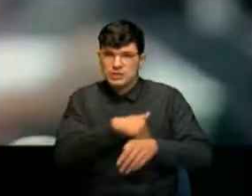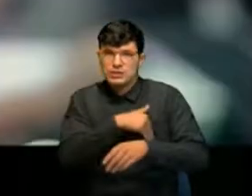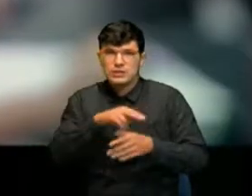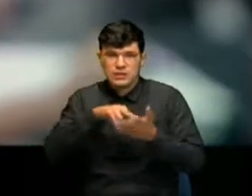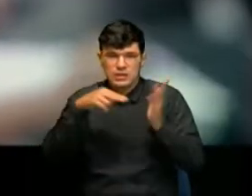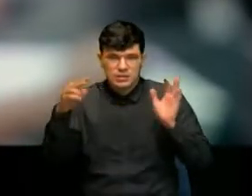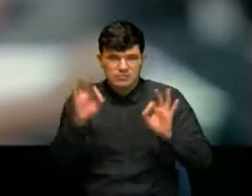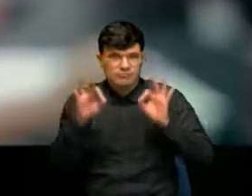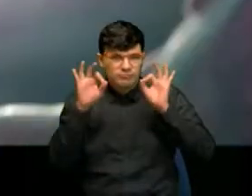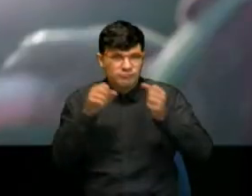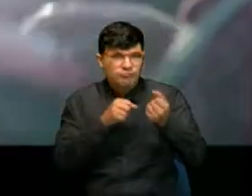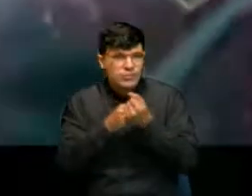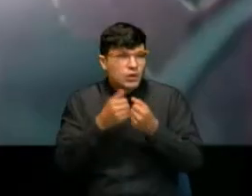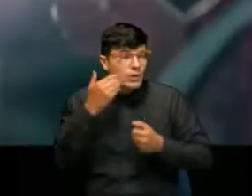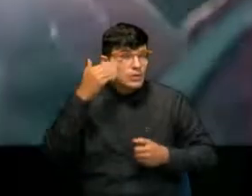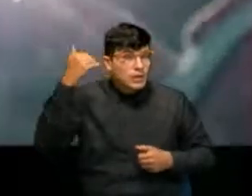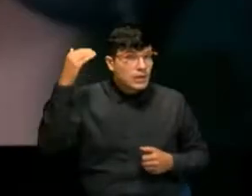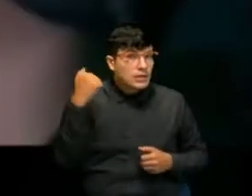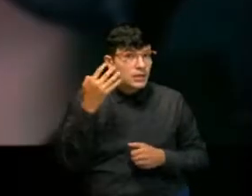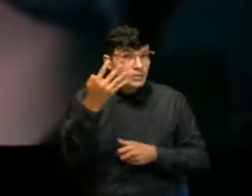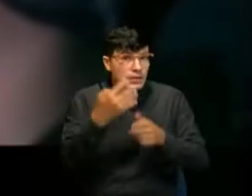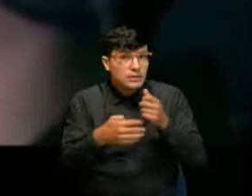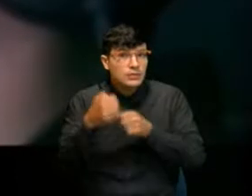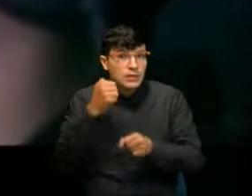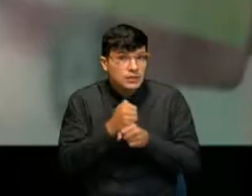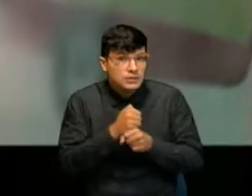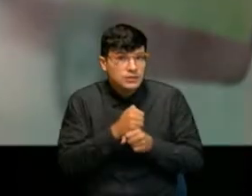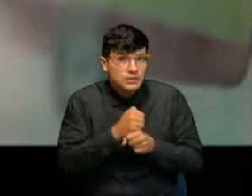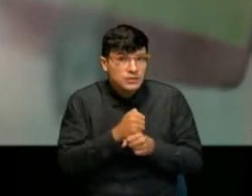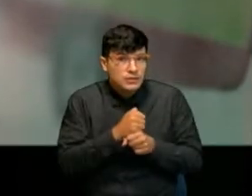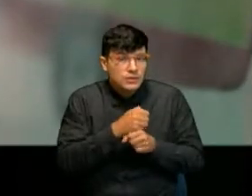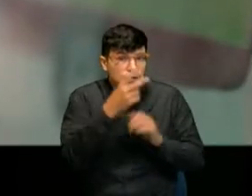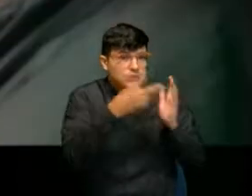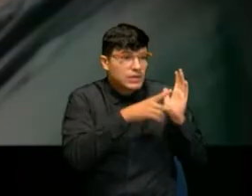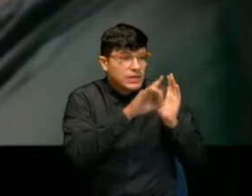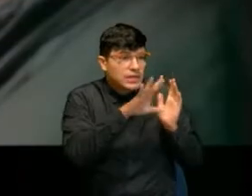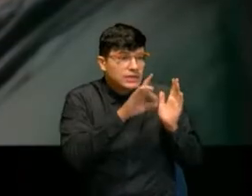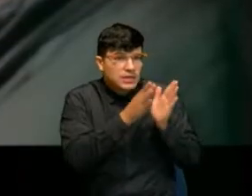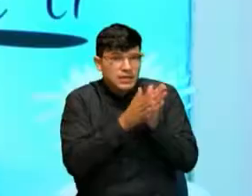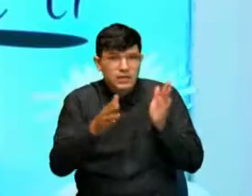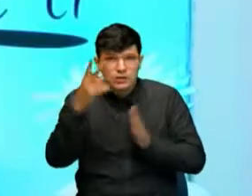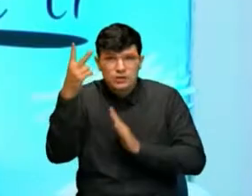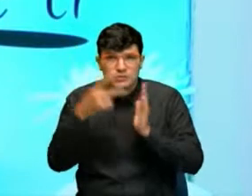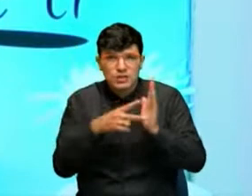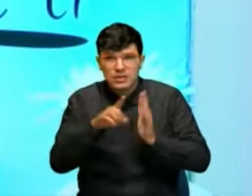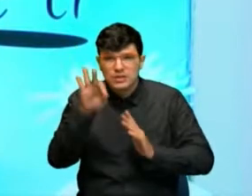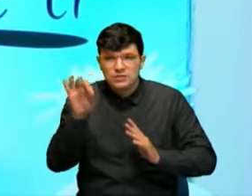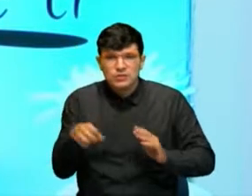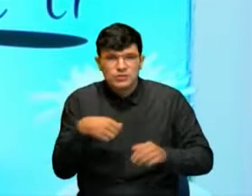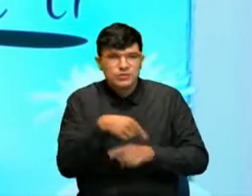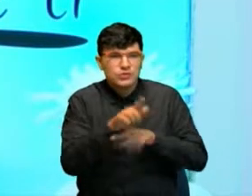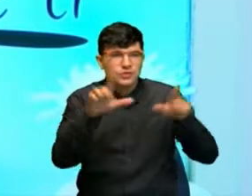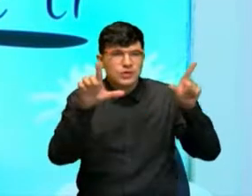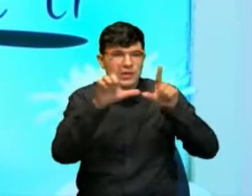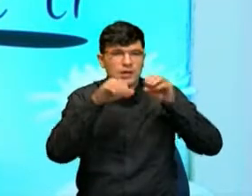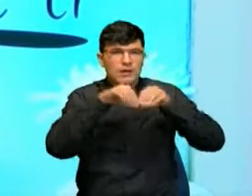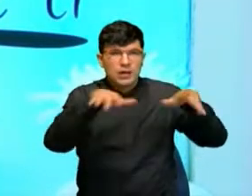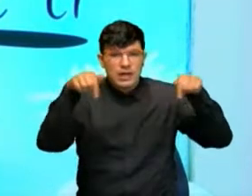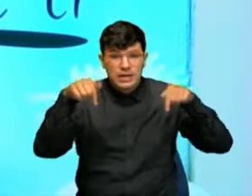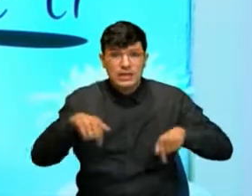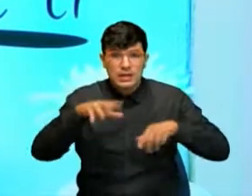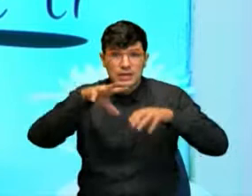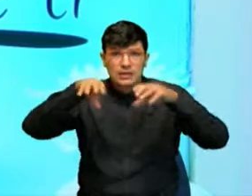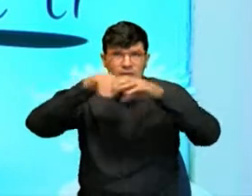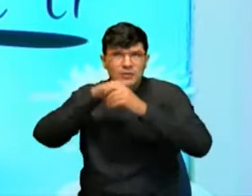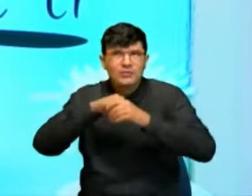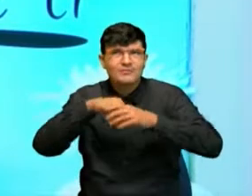de las TIC. En los últimos 4 años, del año 2015 al 2018, la televisión pública y el canal TRO